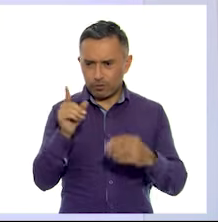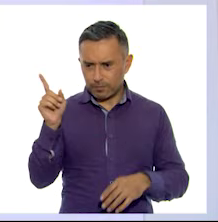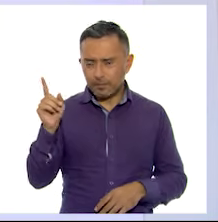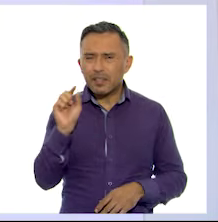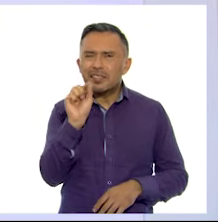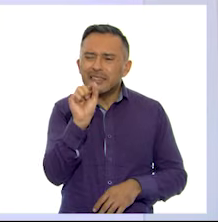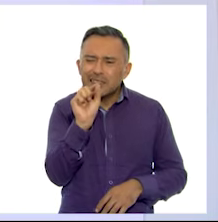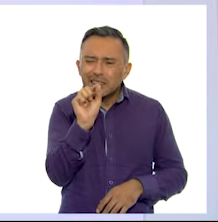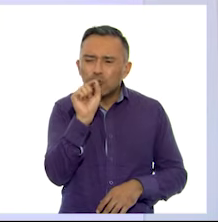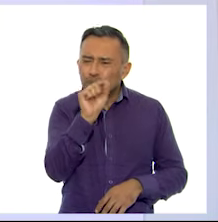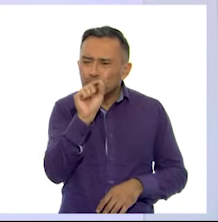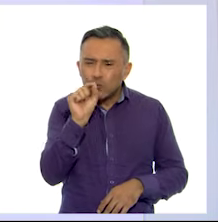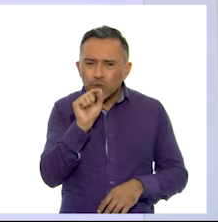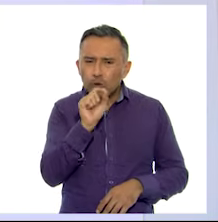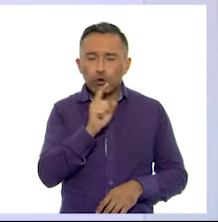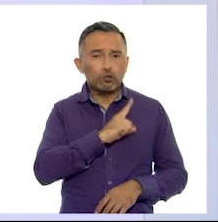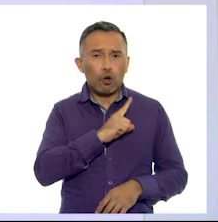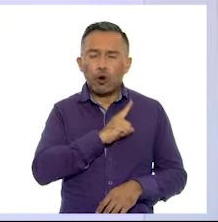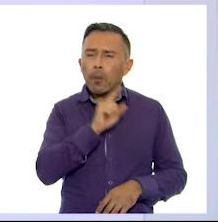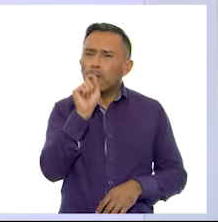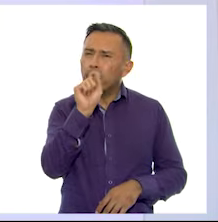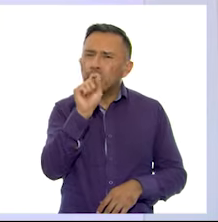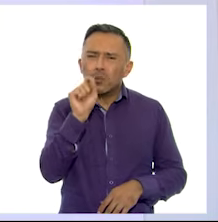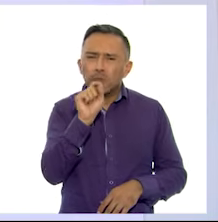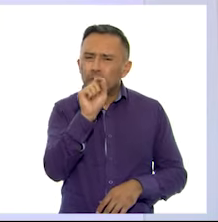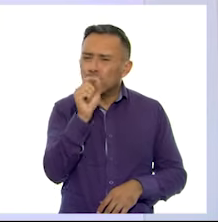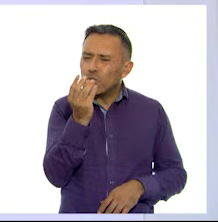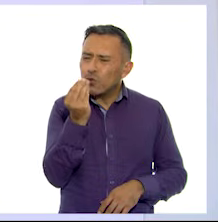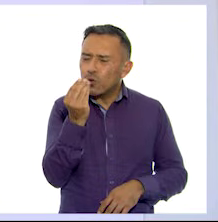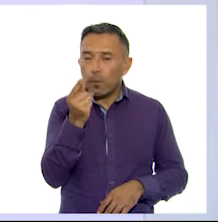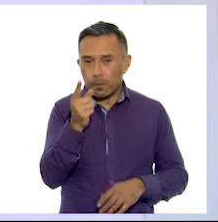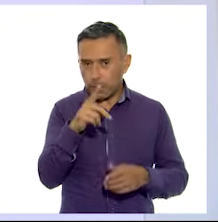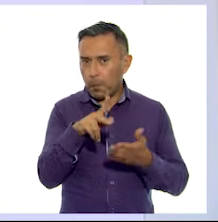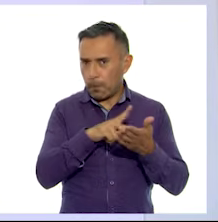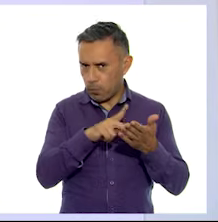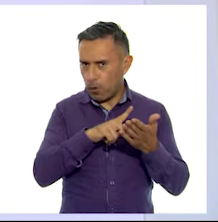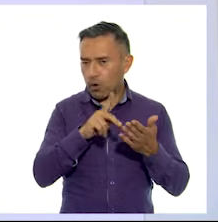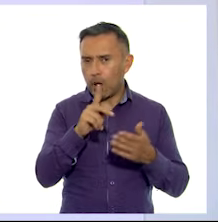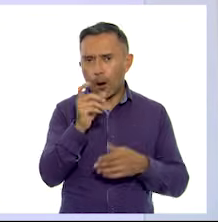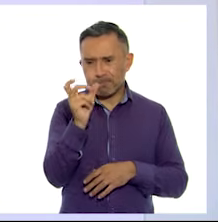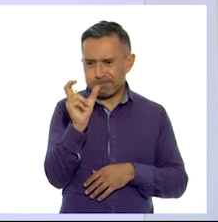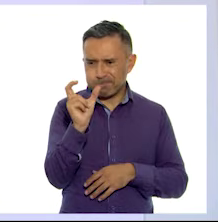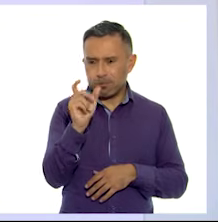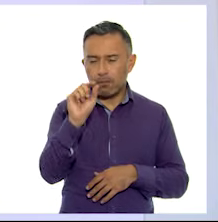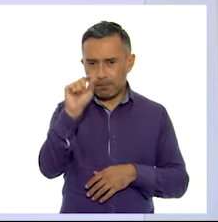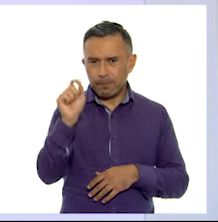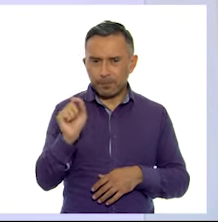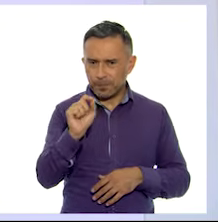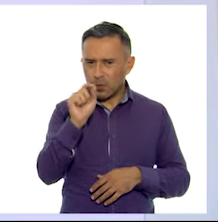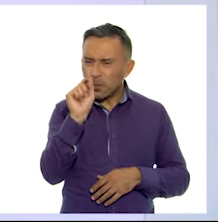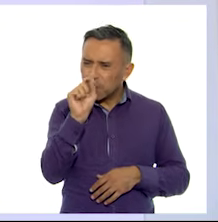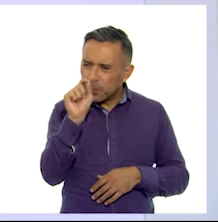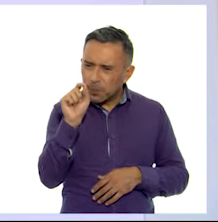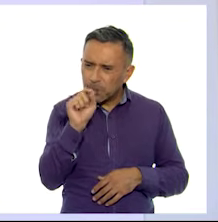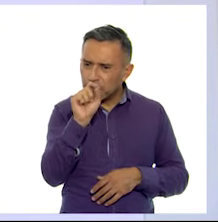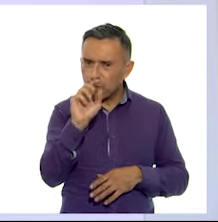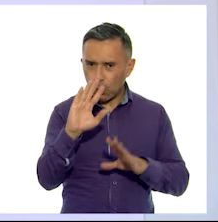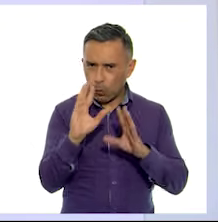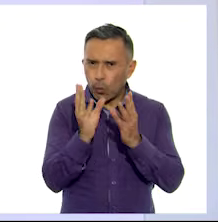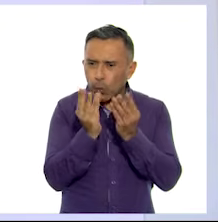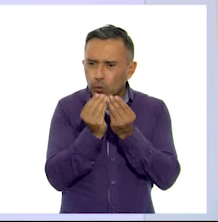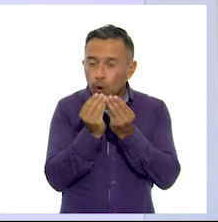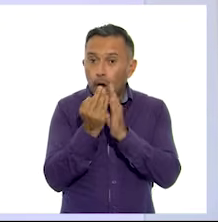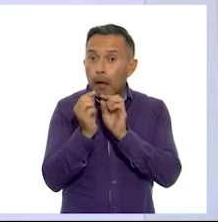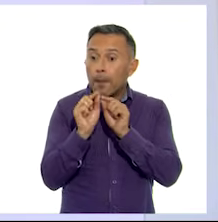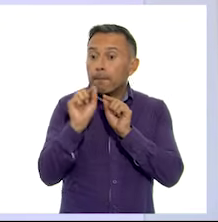Chiquitos. Chiquitos. ¿Estás haciendo puntos? Solo chiquitos. Puntos chiquitos, como con el plumón. Ajá. Los pones todos juntos. Lo más juntos